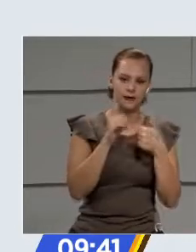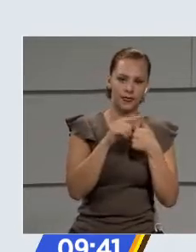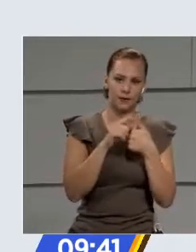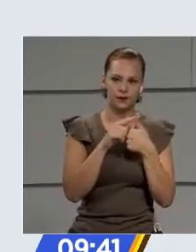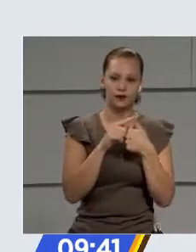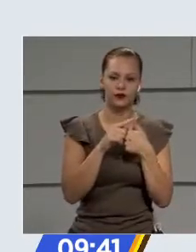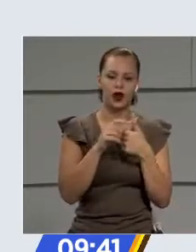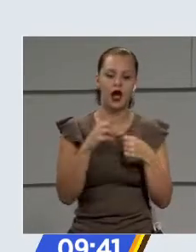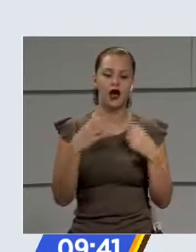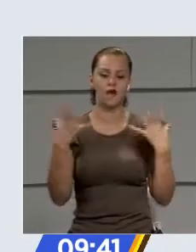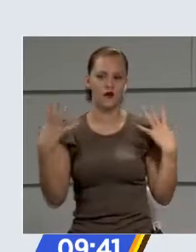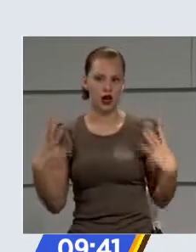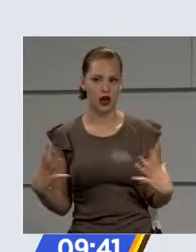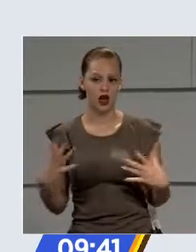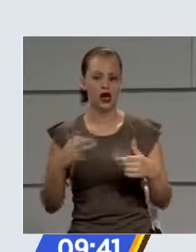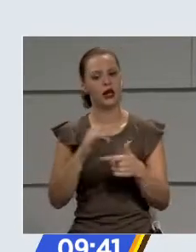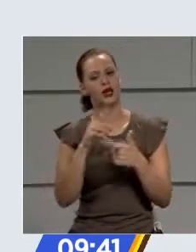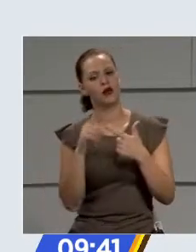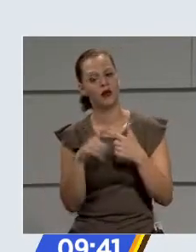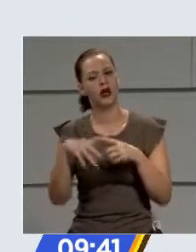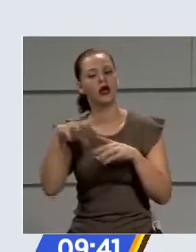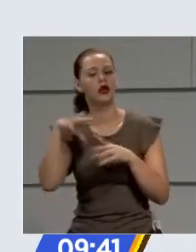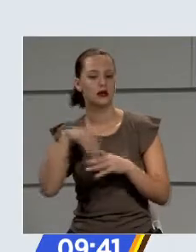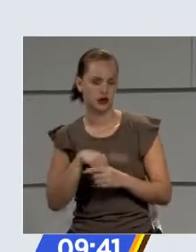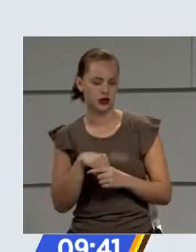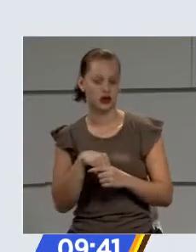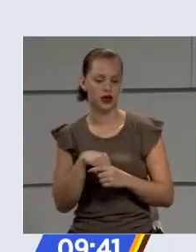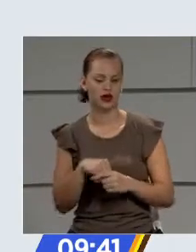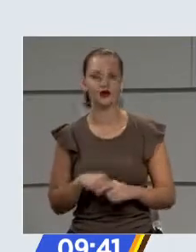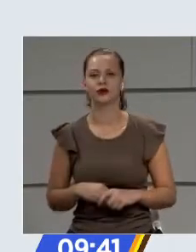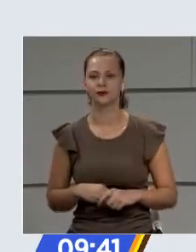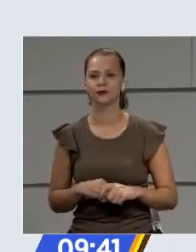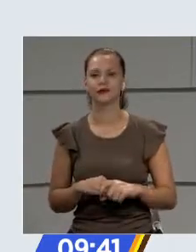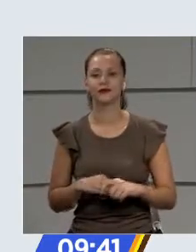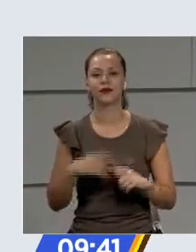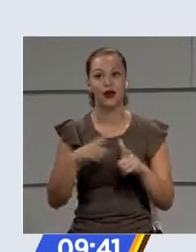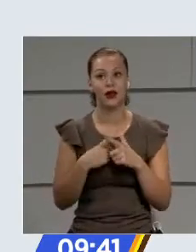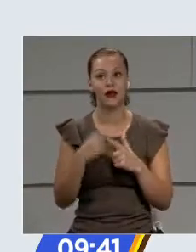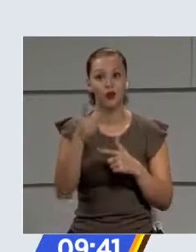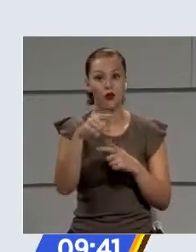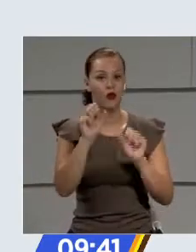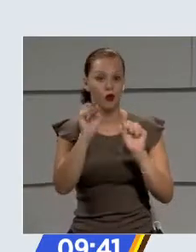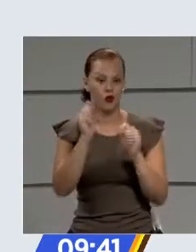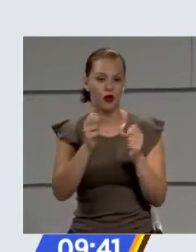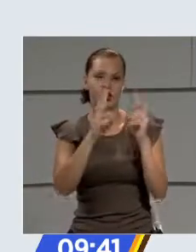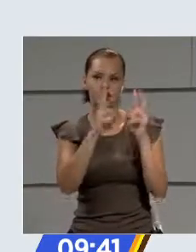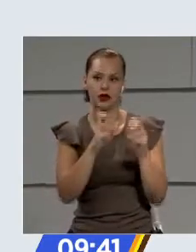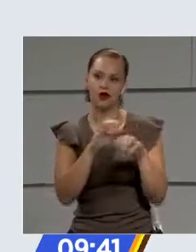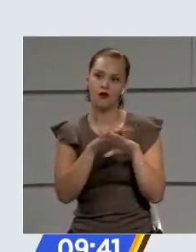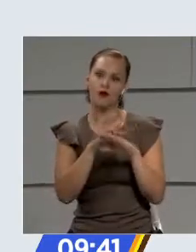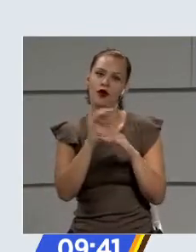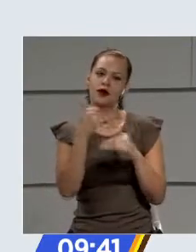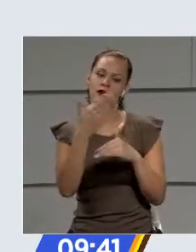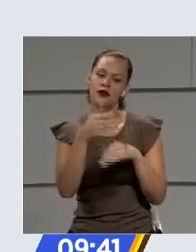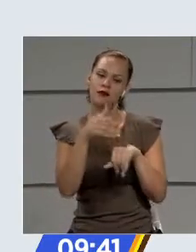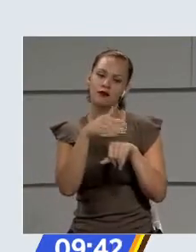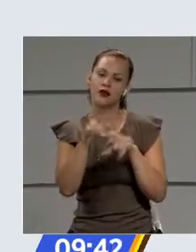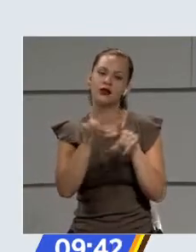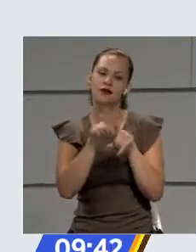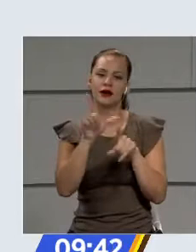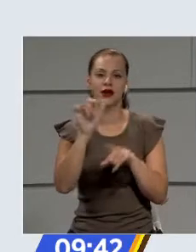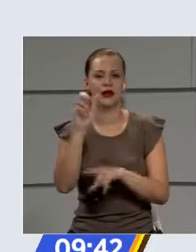como externos y después son los internos. Entonces, para que todos las puedan descargar y ya les vamos a pasar también el